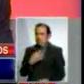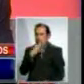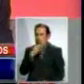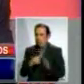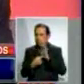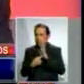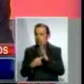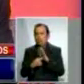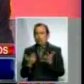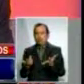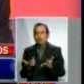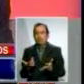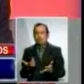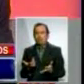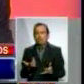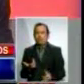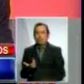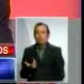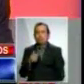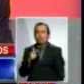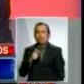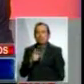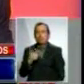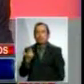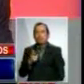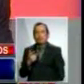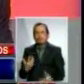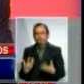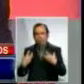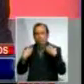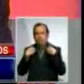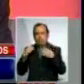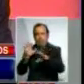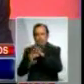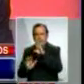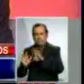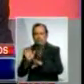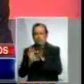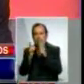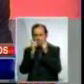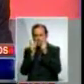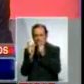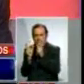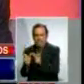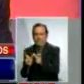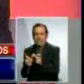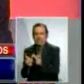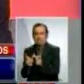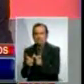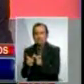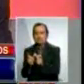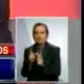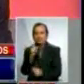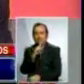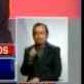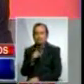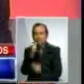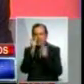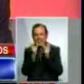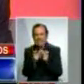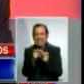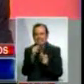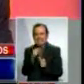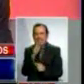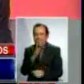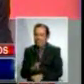justamente pasan por recobrar el rol protector fiscalizador que esta superintendencia debe jugar